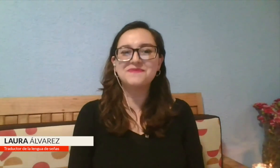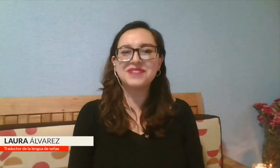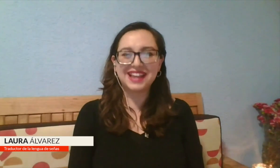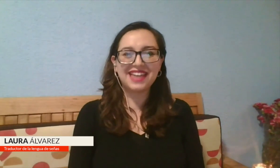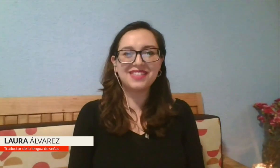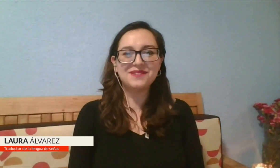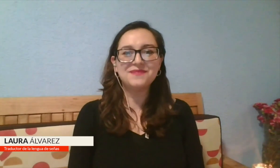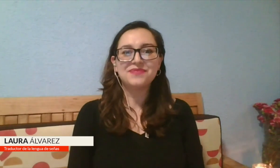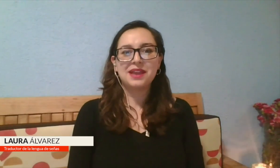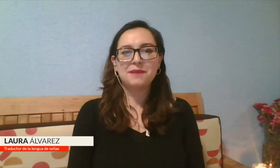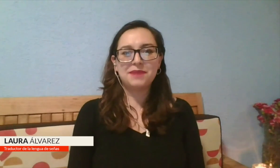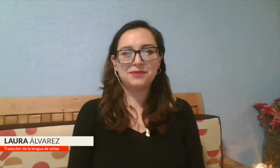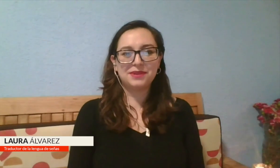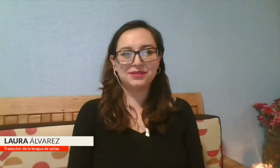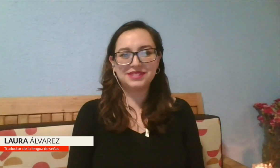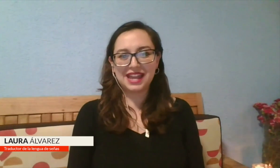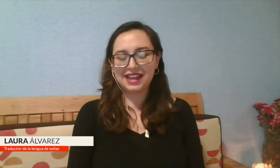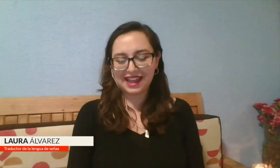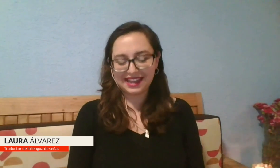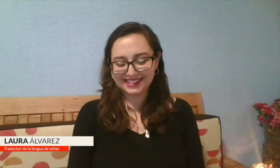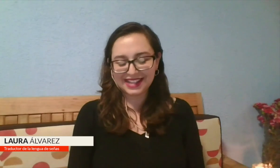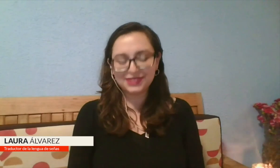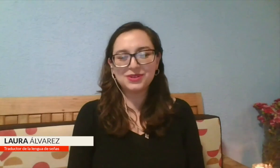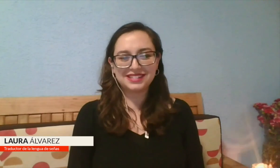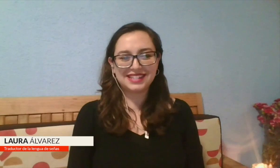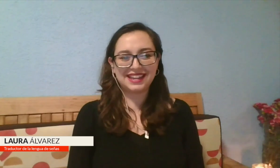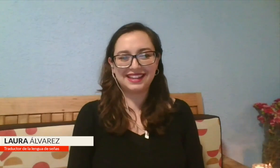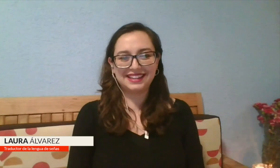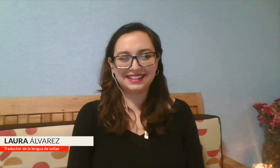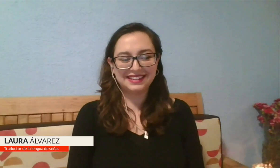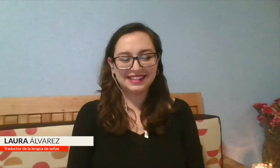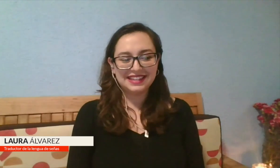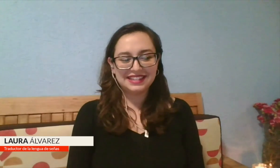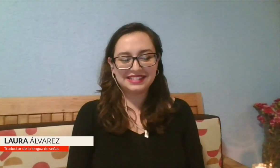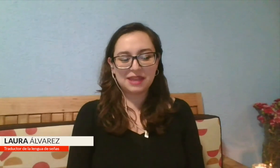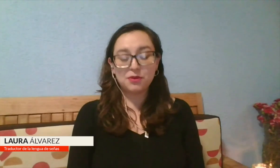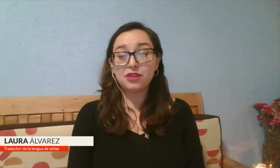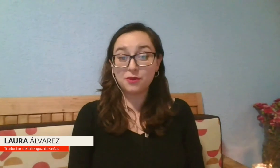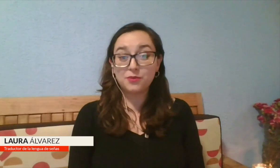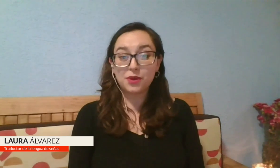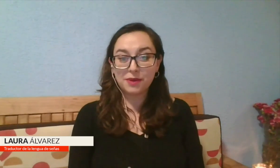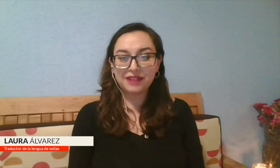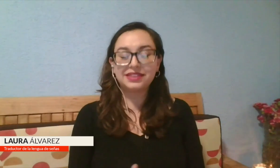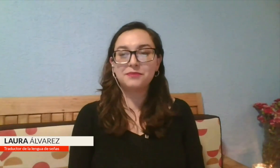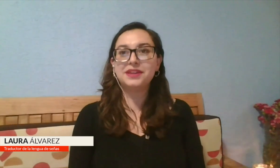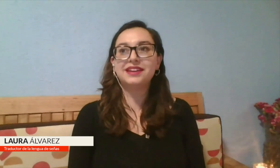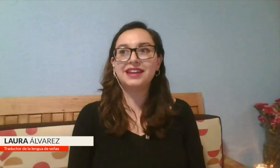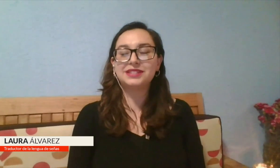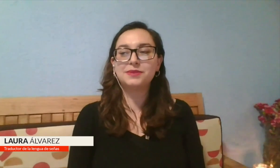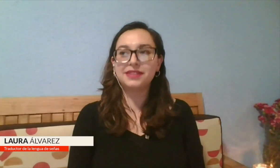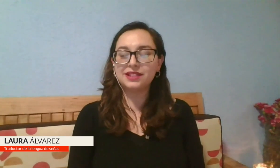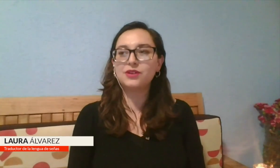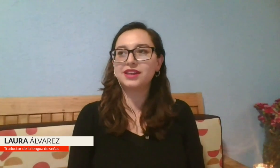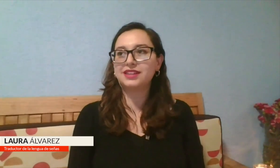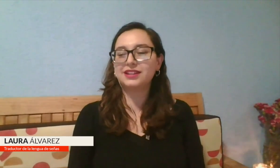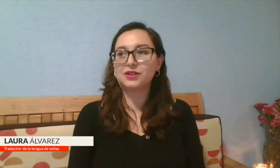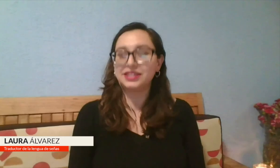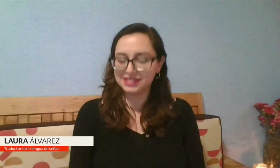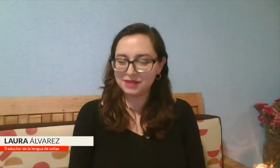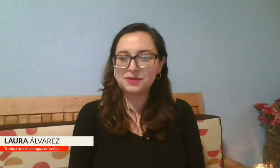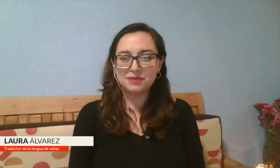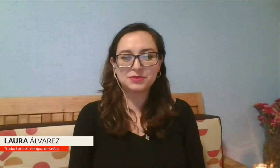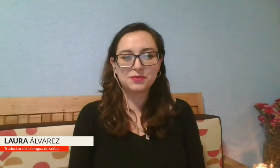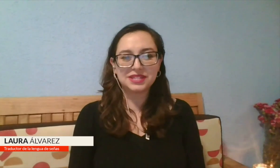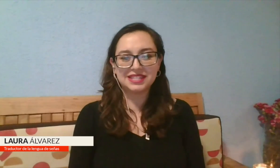fue complicado, pero bueno, ya a estas alturas ya he podido comprobar también que es verdad lo